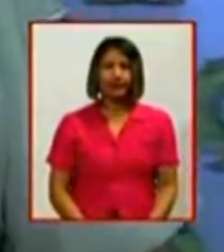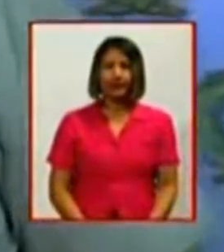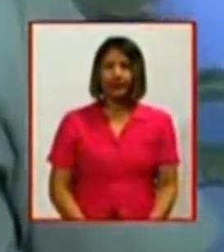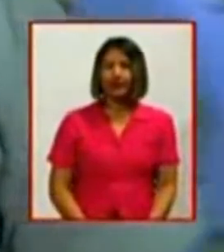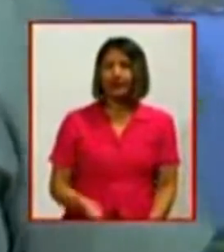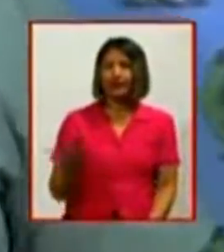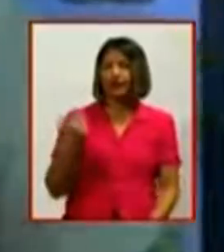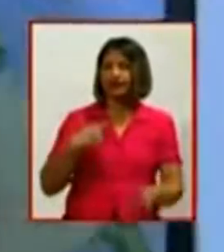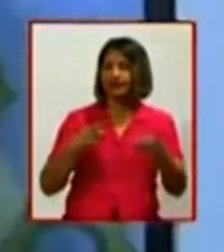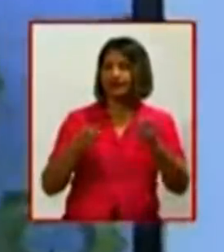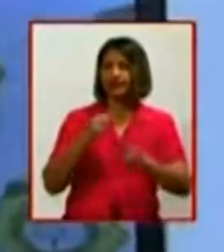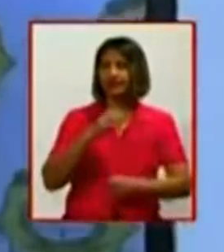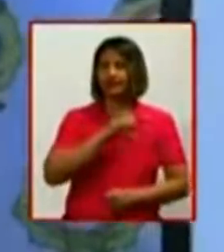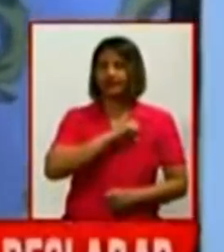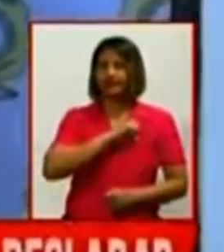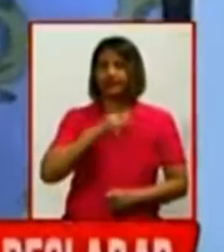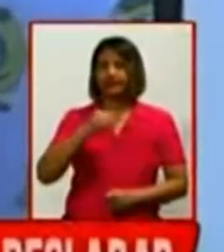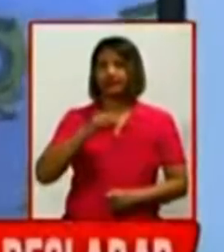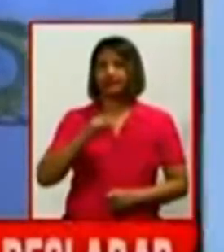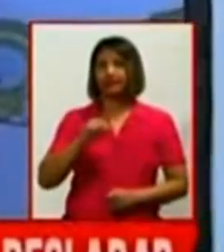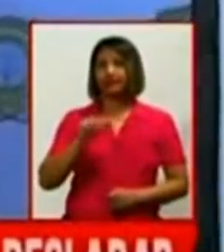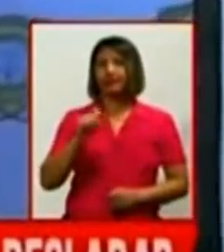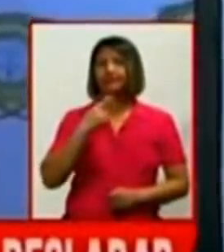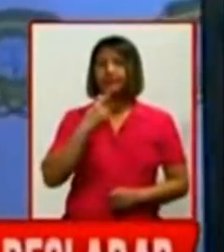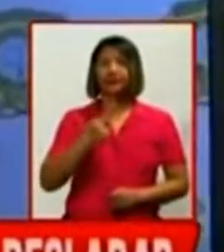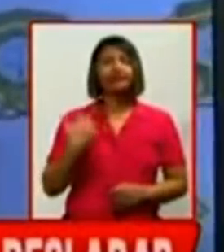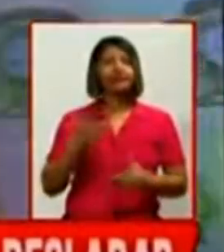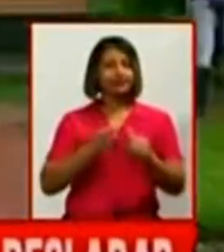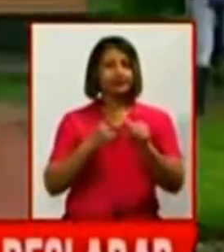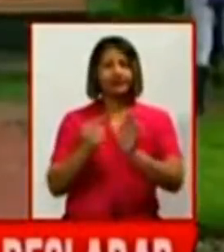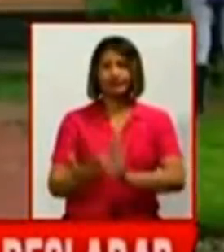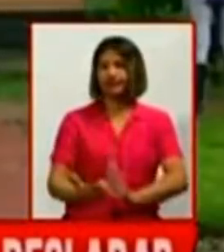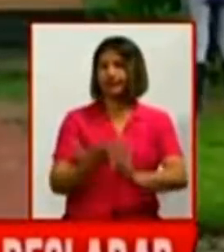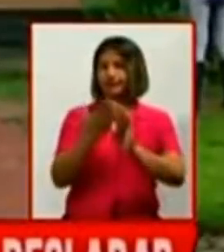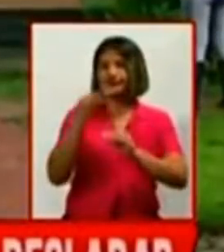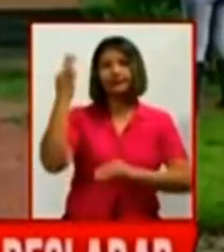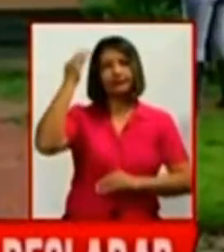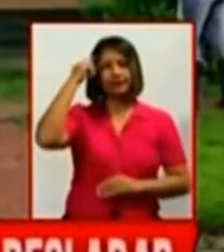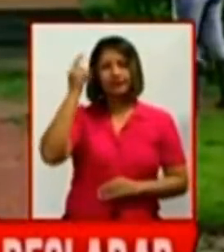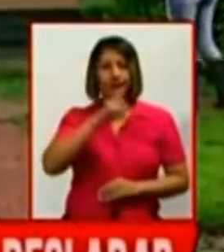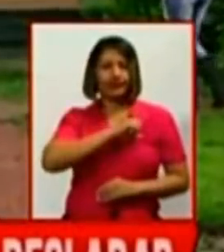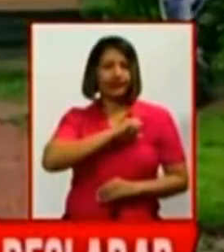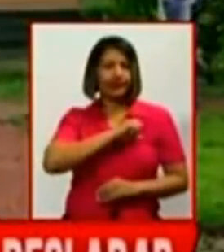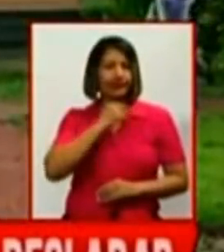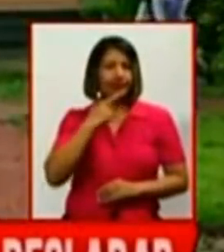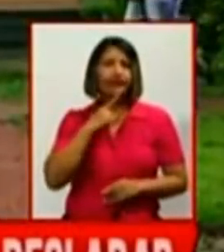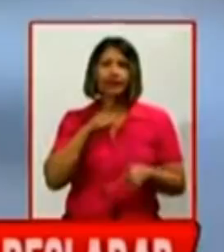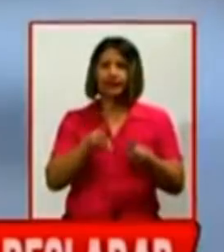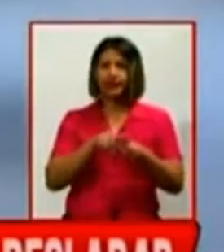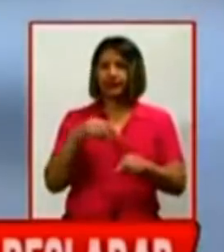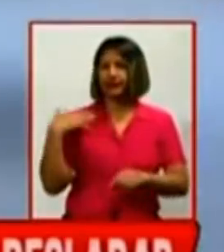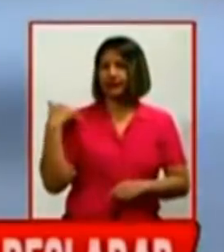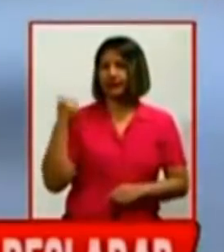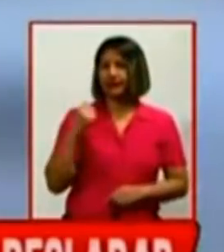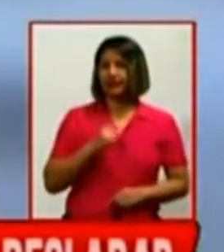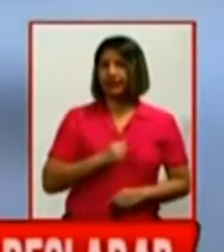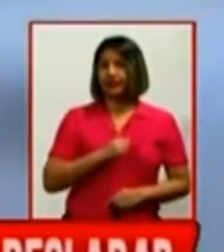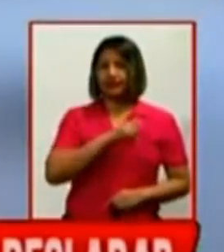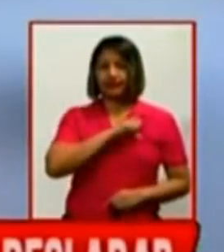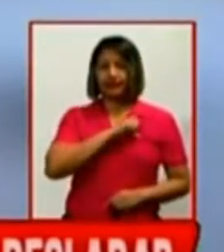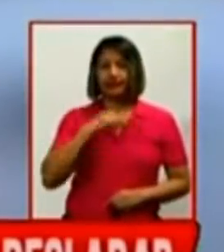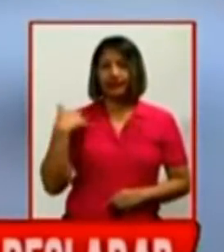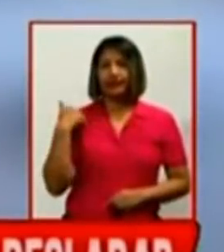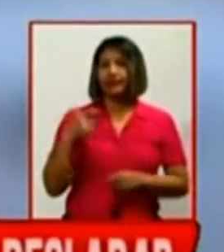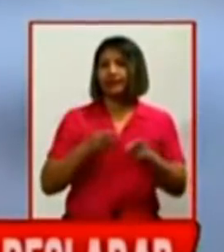el exdirector de la fresa es el coronel gonzalo felipe me diana sánchez fue el primero en presentarse la oficialidad policial y asimismo el capitán fernando moreira morón